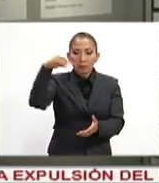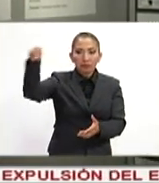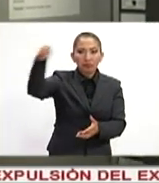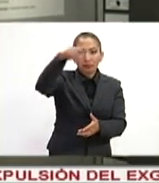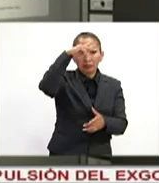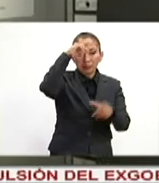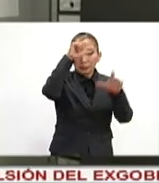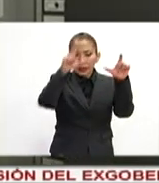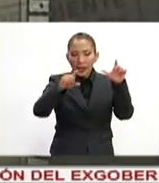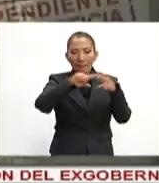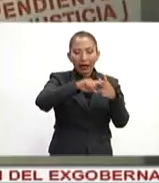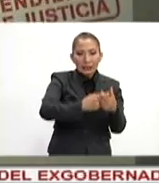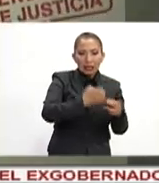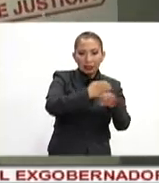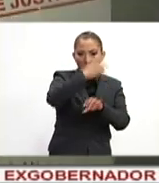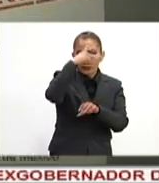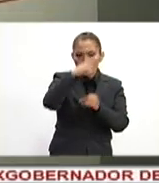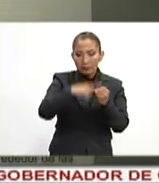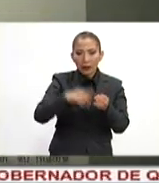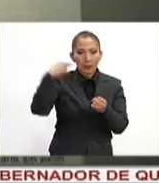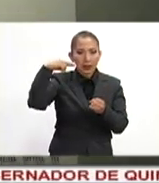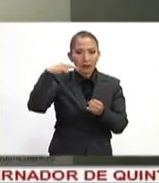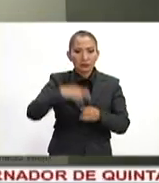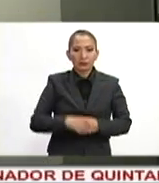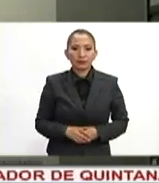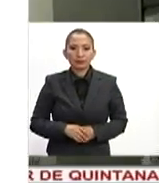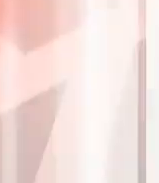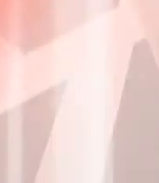el país, comenzando por el Estado de México y Veracruz.